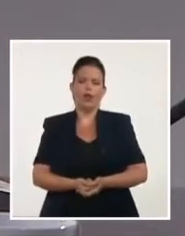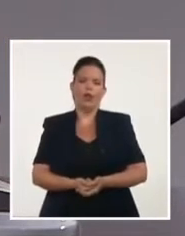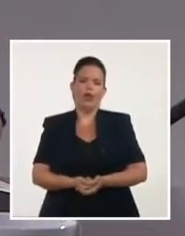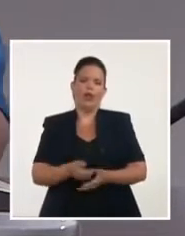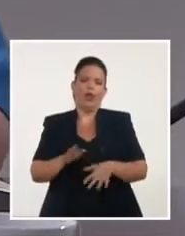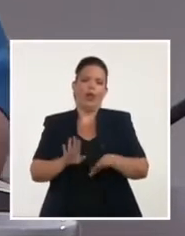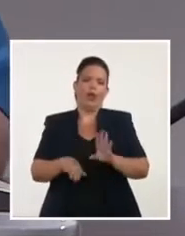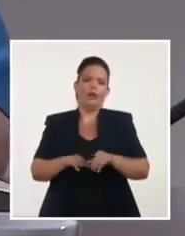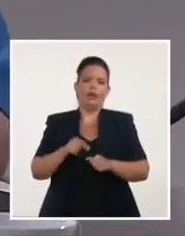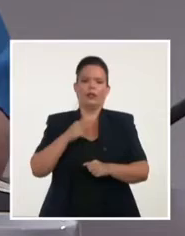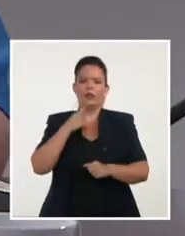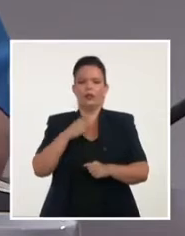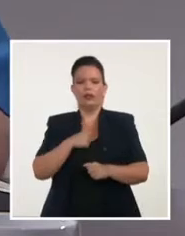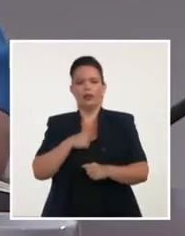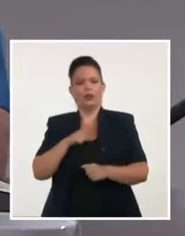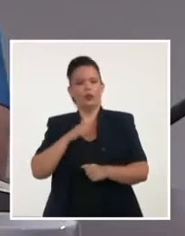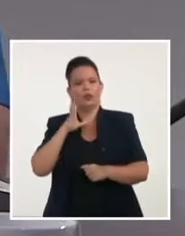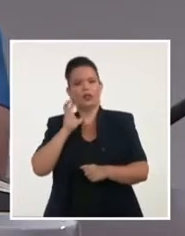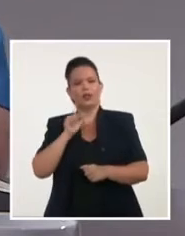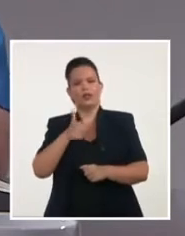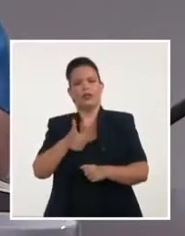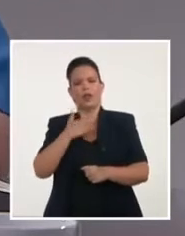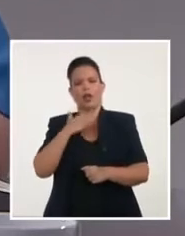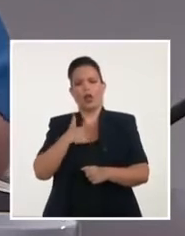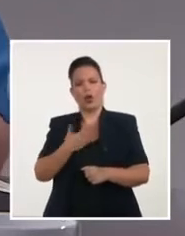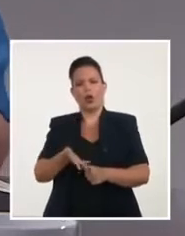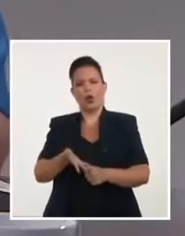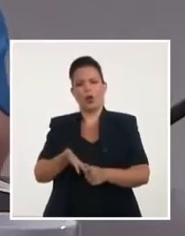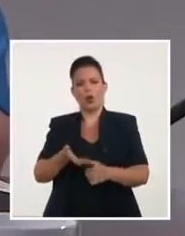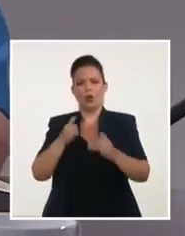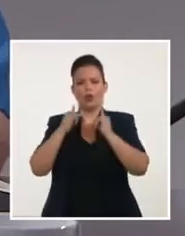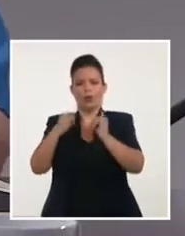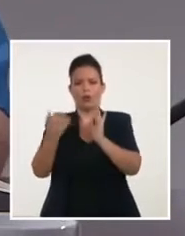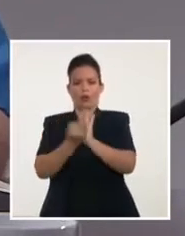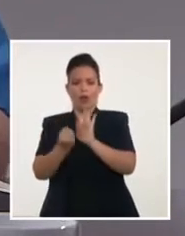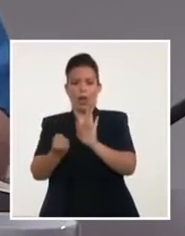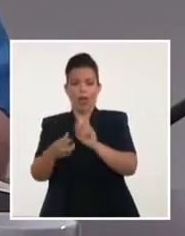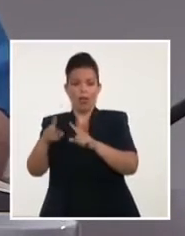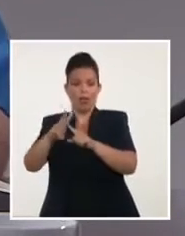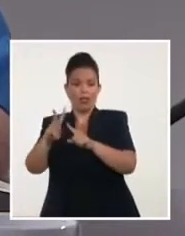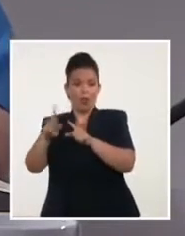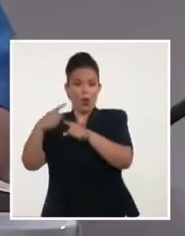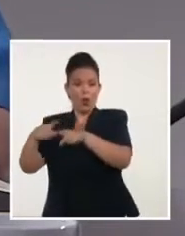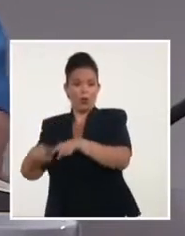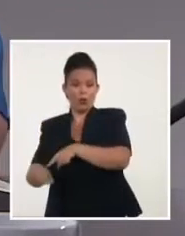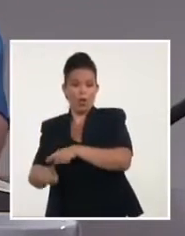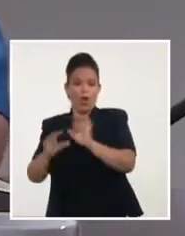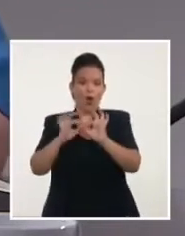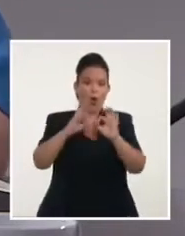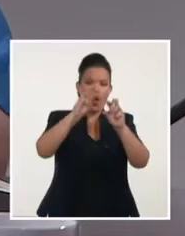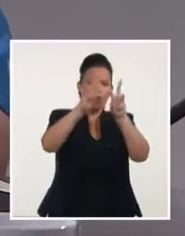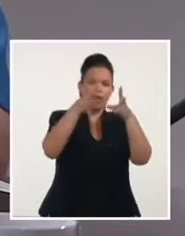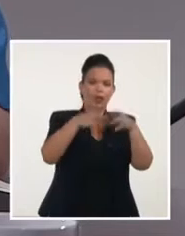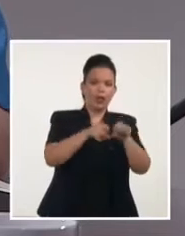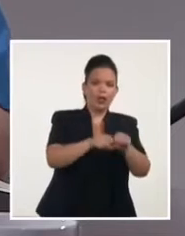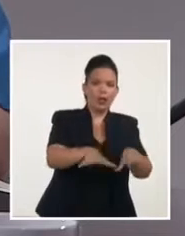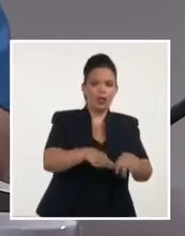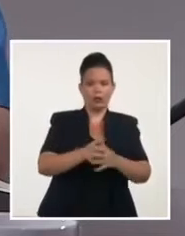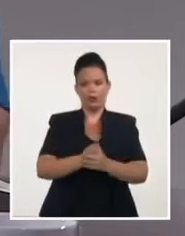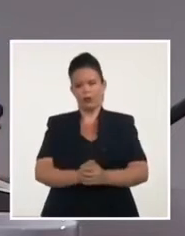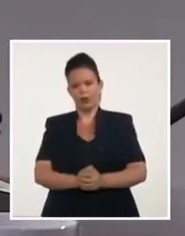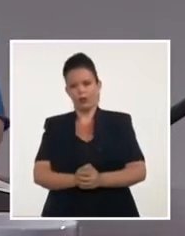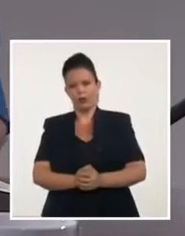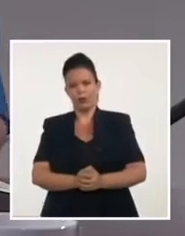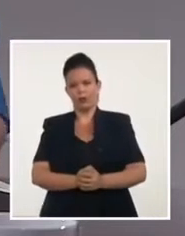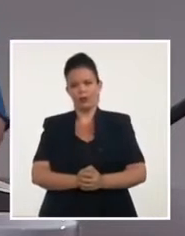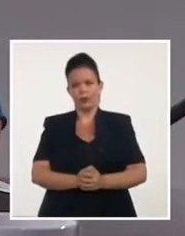bien diferenciar entre los medios y las redes sociales y todos los actores que están participando, los youtubers, cuando